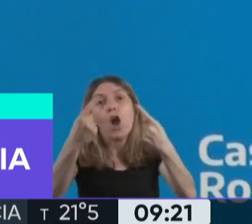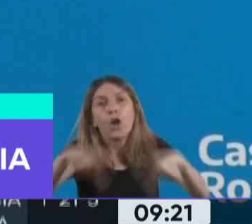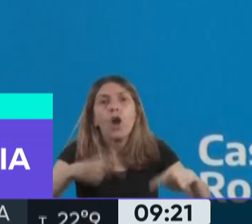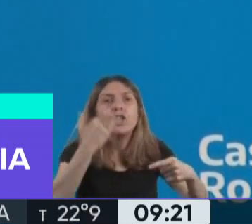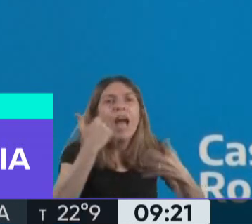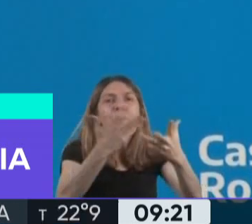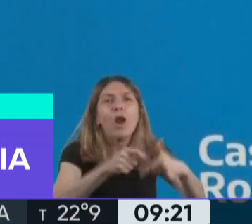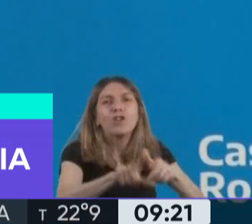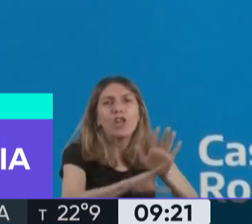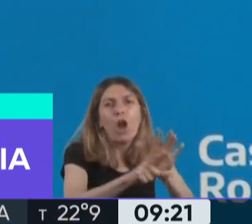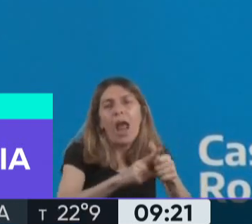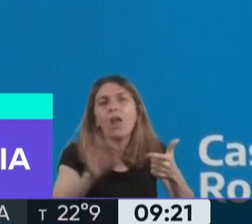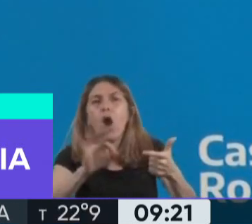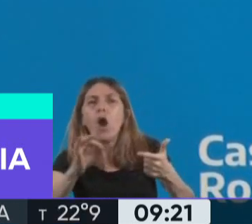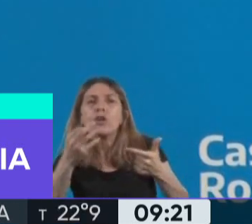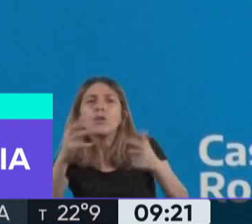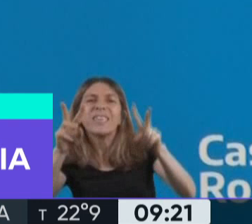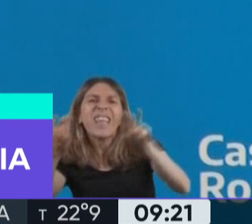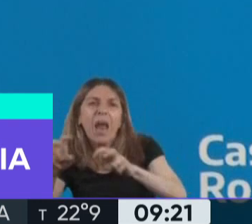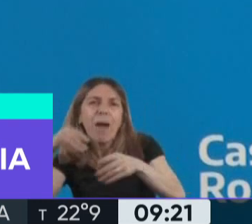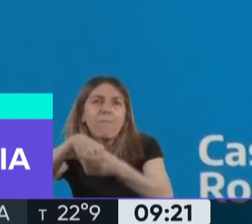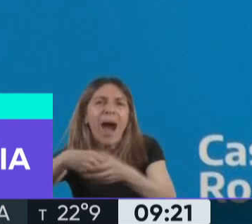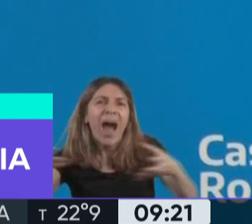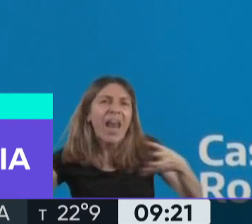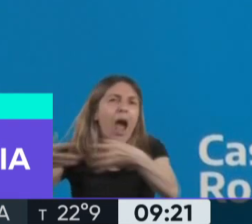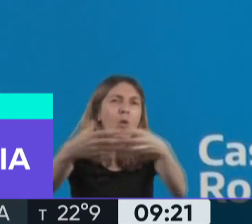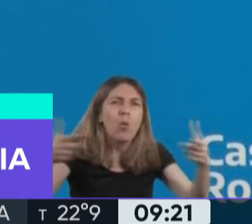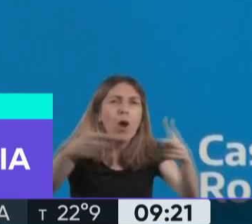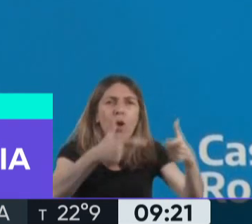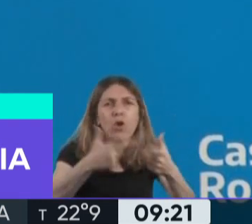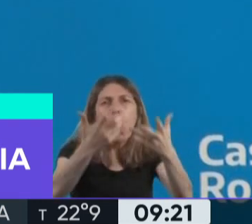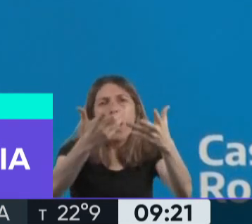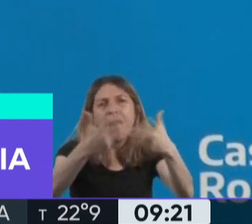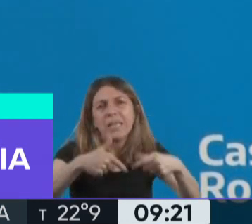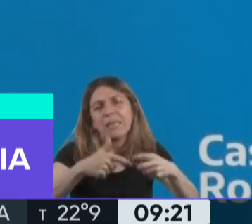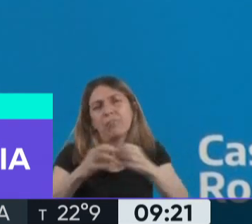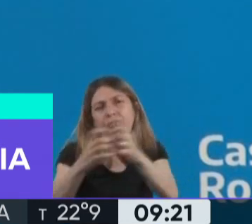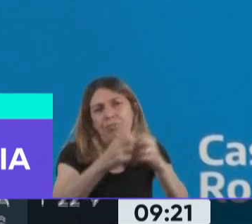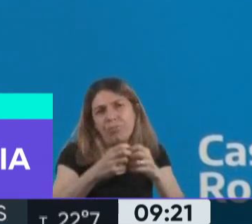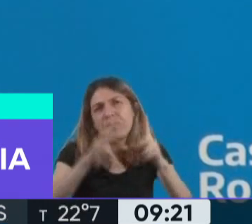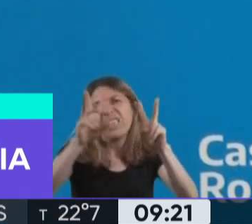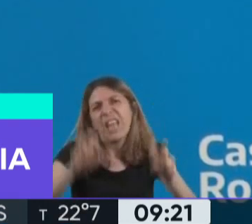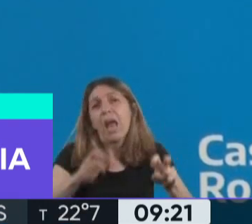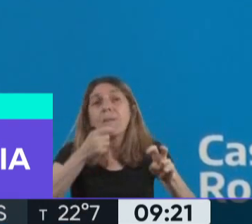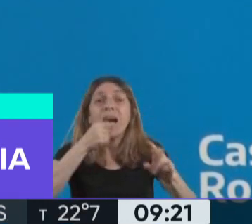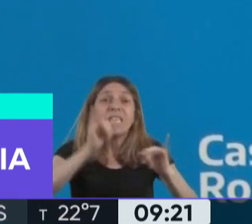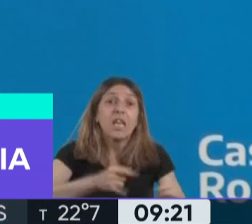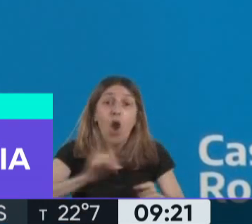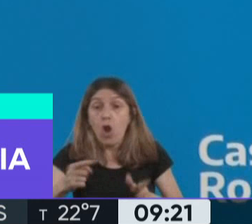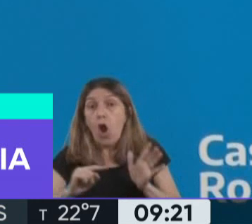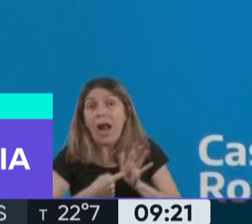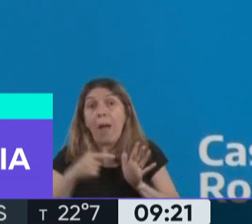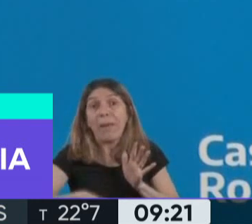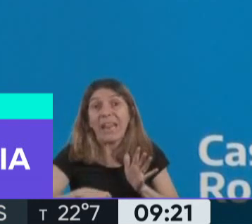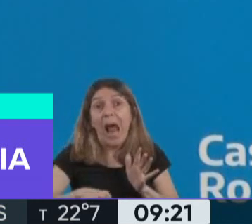de ley, debates sociales, o debates nacionales, como en el tema del traslado o no de la